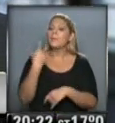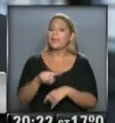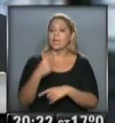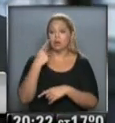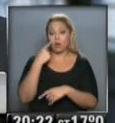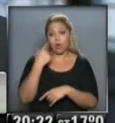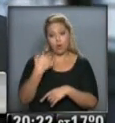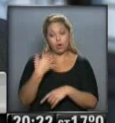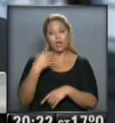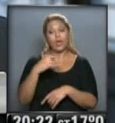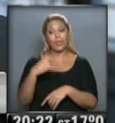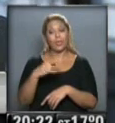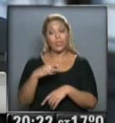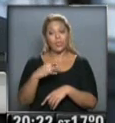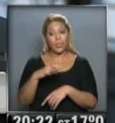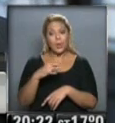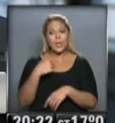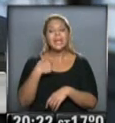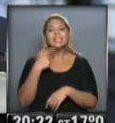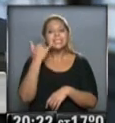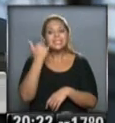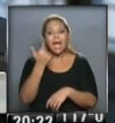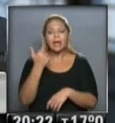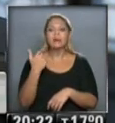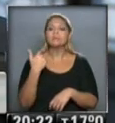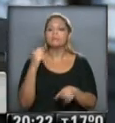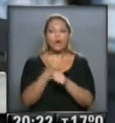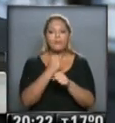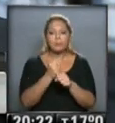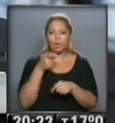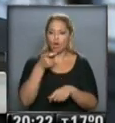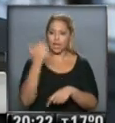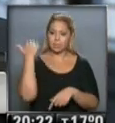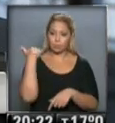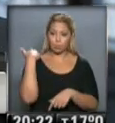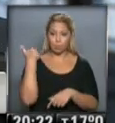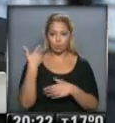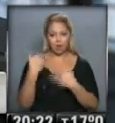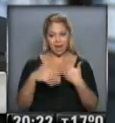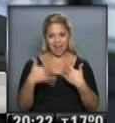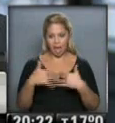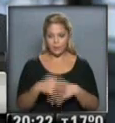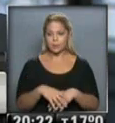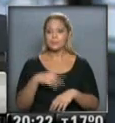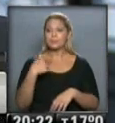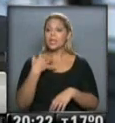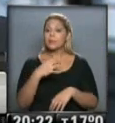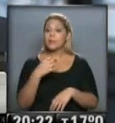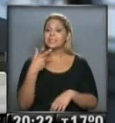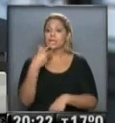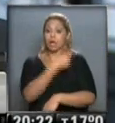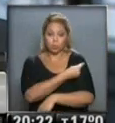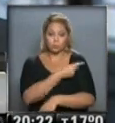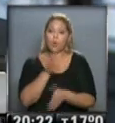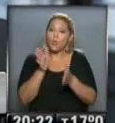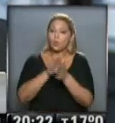condición de la indicación que es cáncer pulmonar avanzado. Y un elemento importante a tener en cuenta es que esta inmunoterapia se complementa con